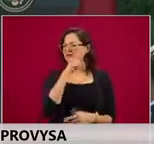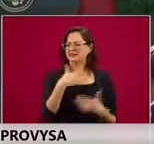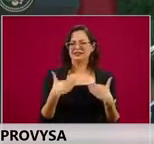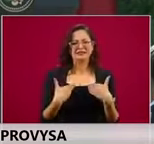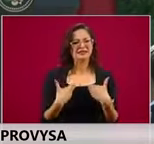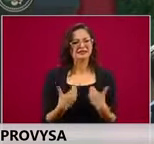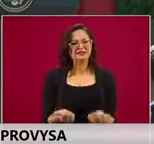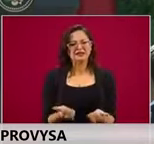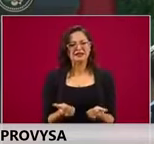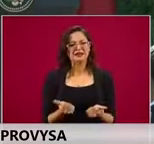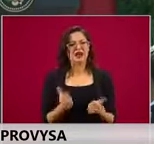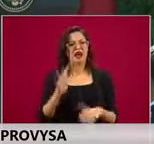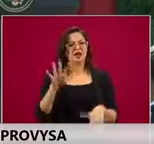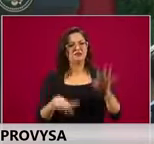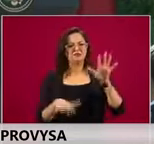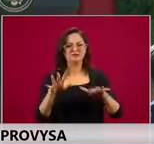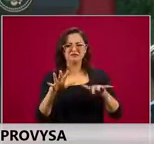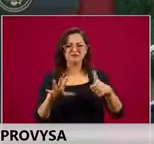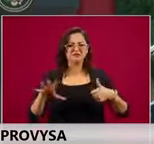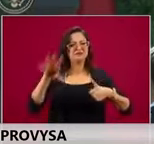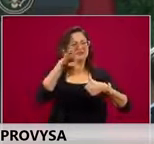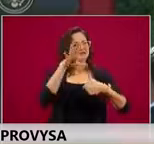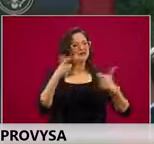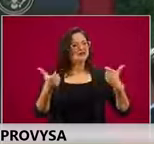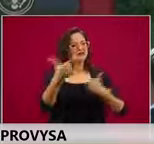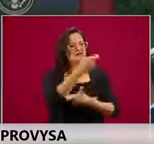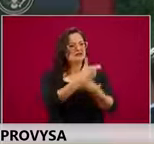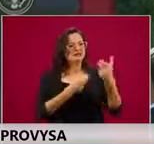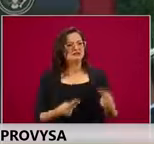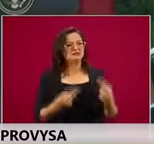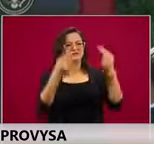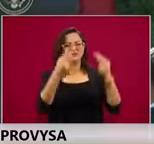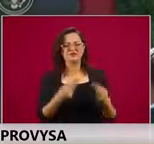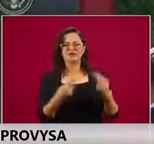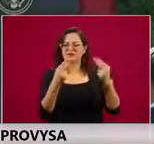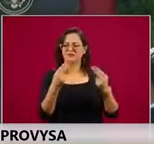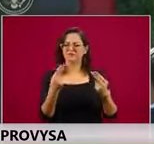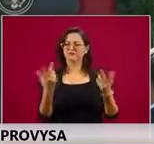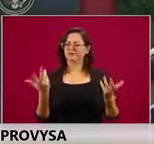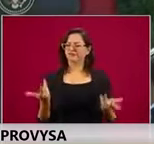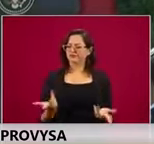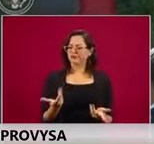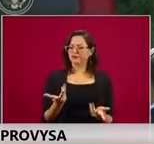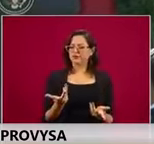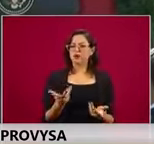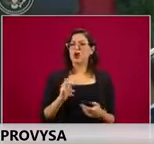Y no sé, en ese discurso que me sacó lágrimas, pues seguramente